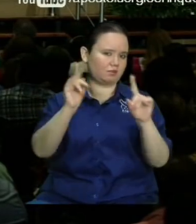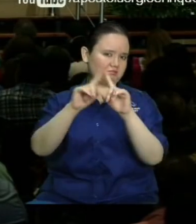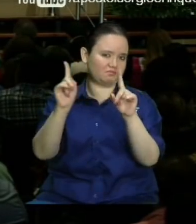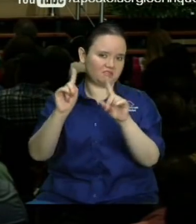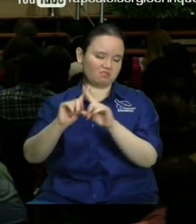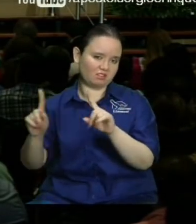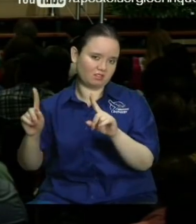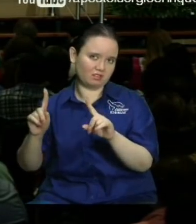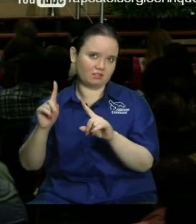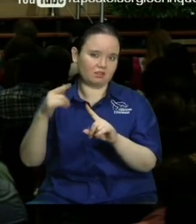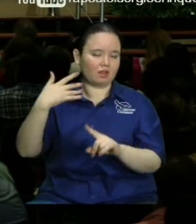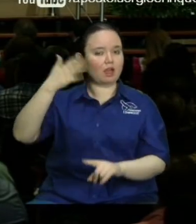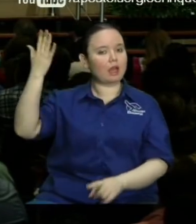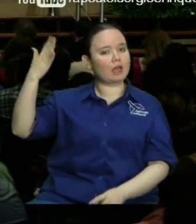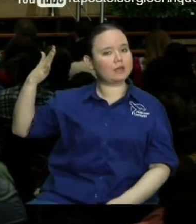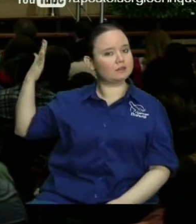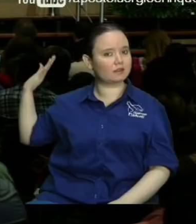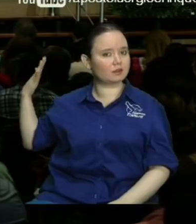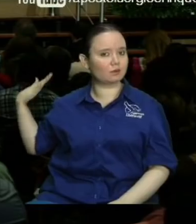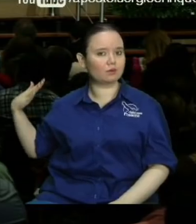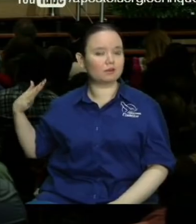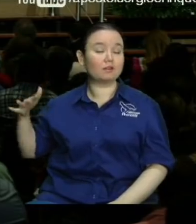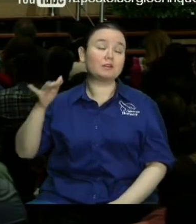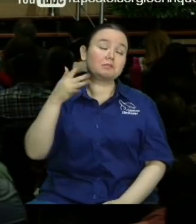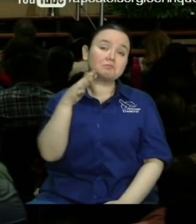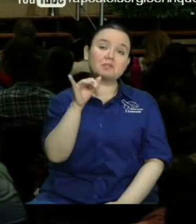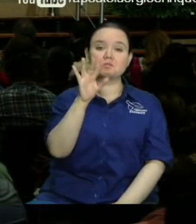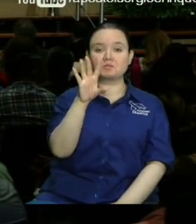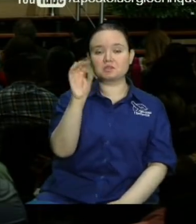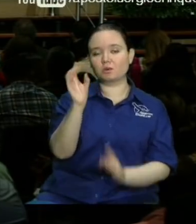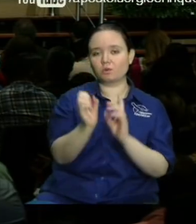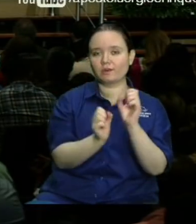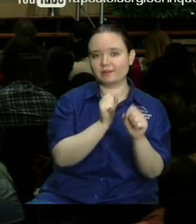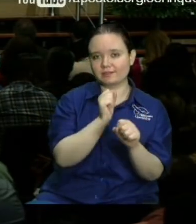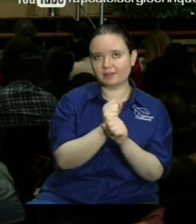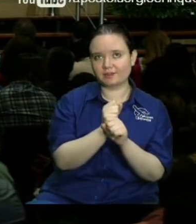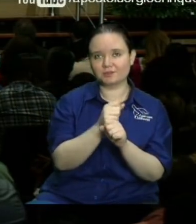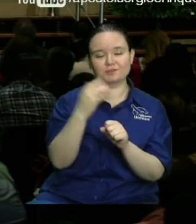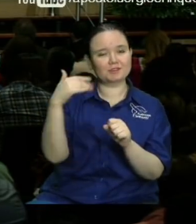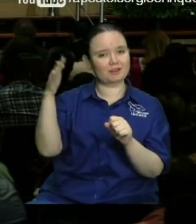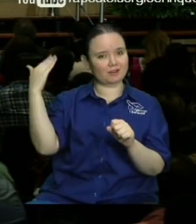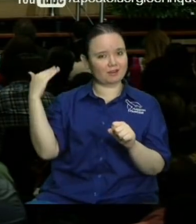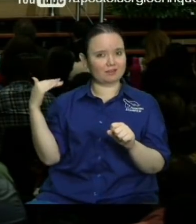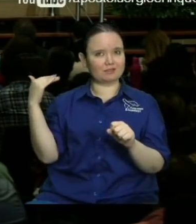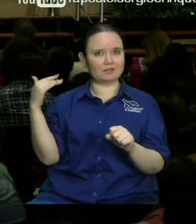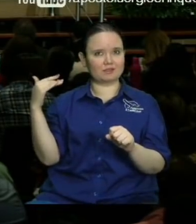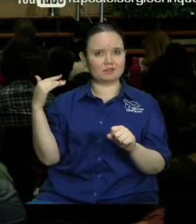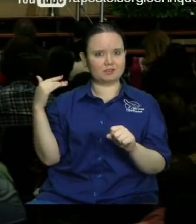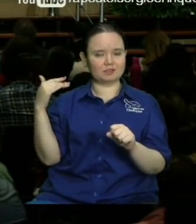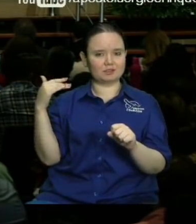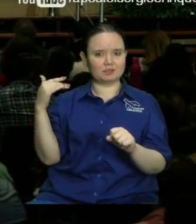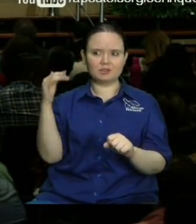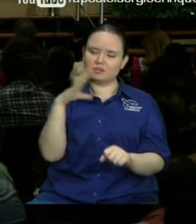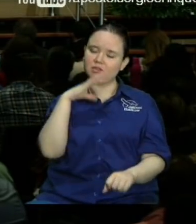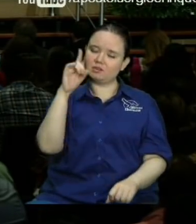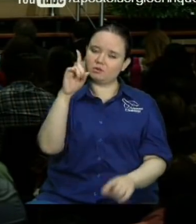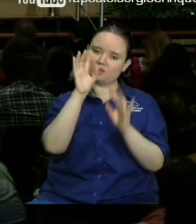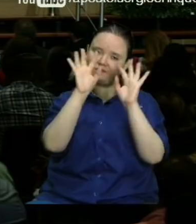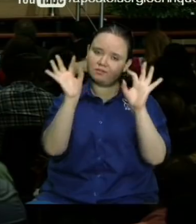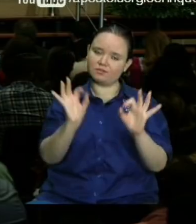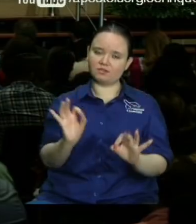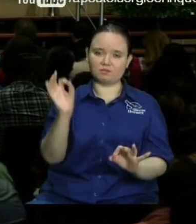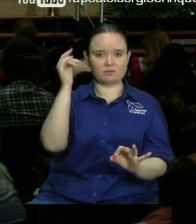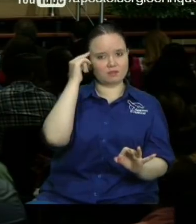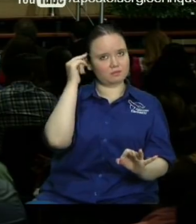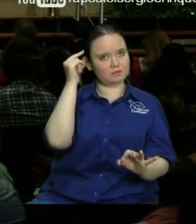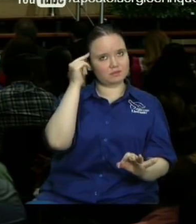Porque, hermanos, si uno a los 50 años, antes también, ¿verdad? Pero llega a una forma de pensar, a